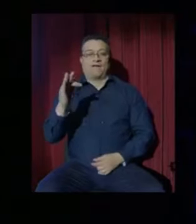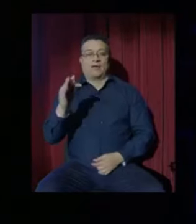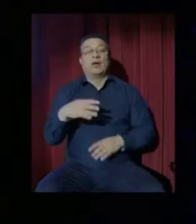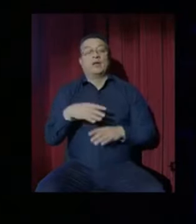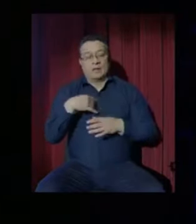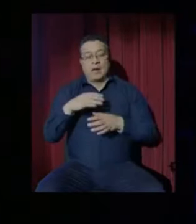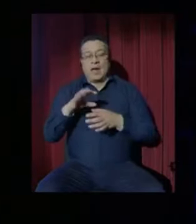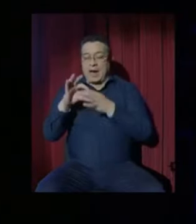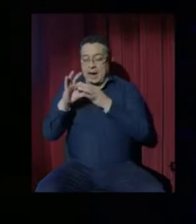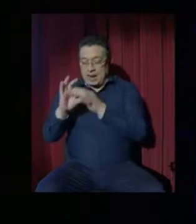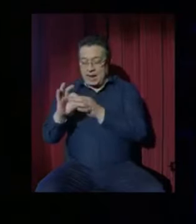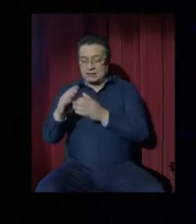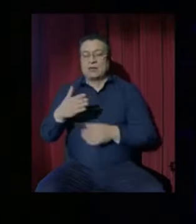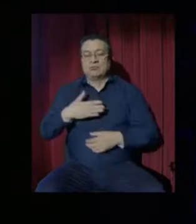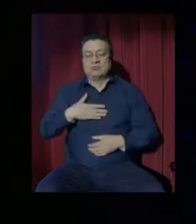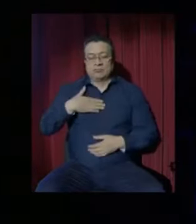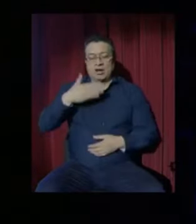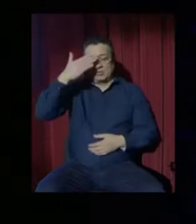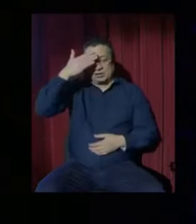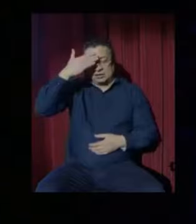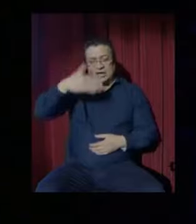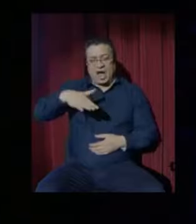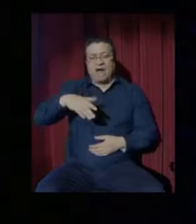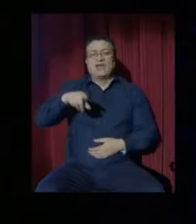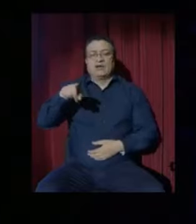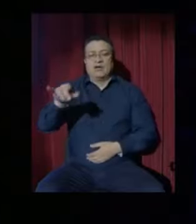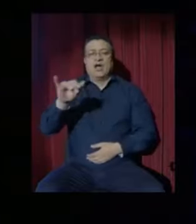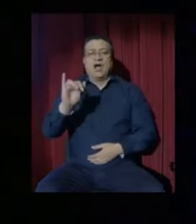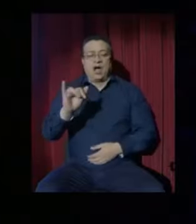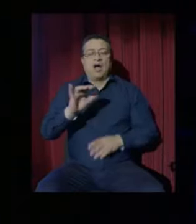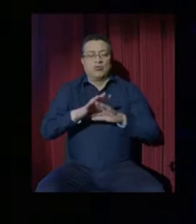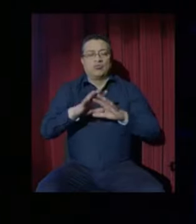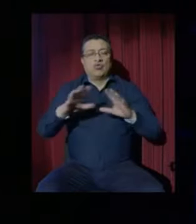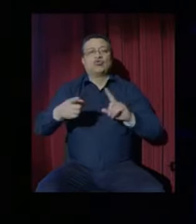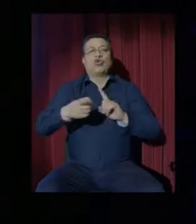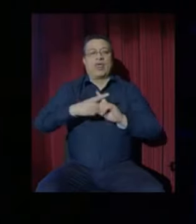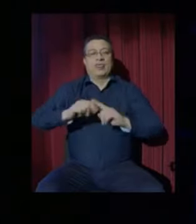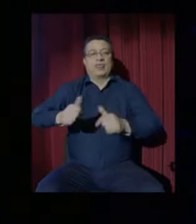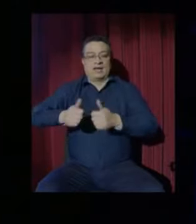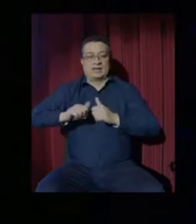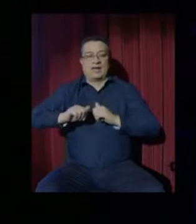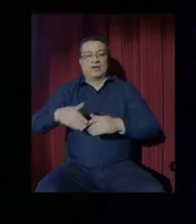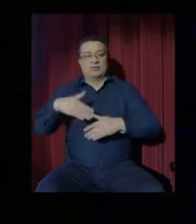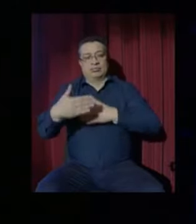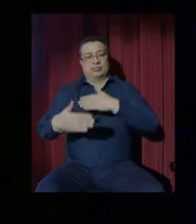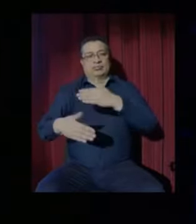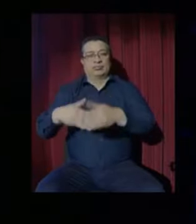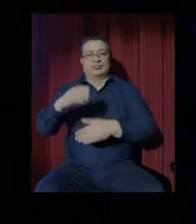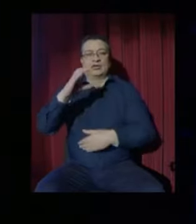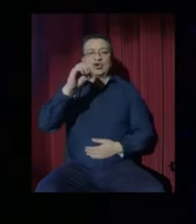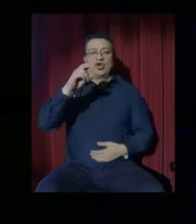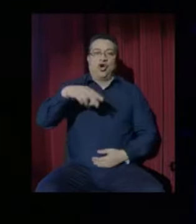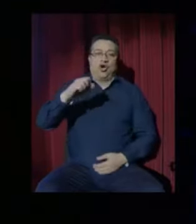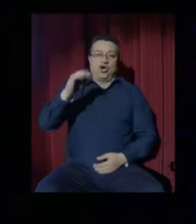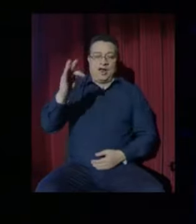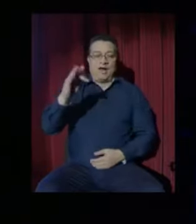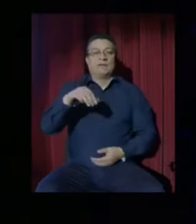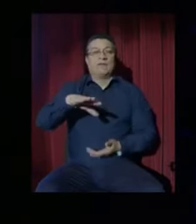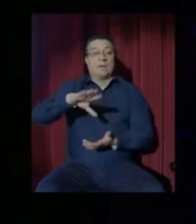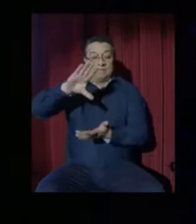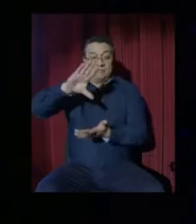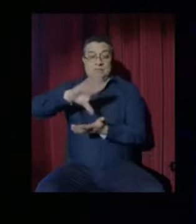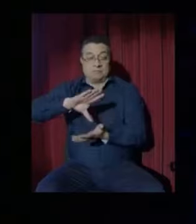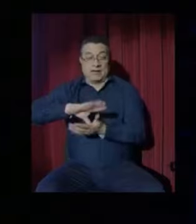que eh nos quedan bastantes desafíos por por desarrollar en conaf en en un país donde